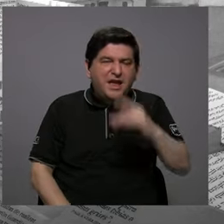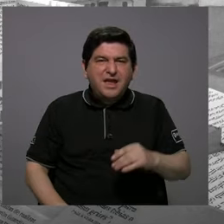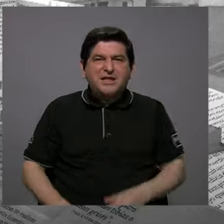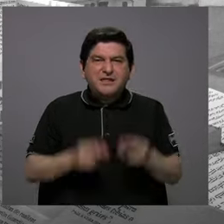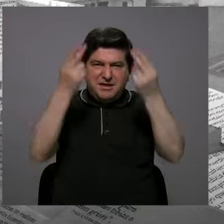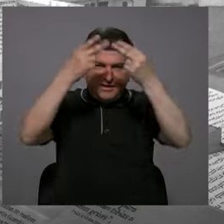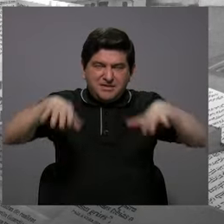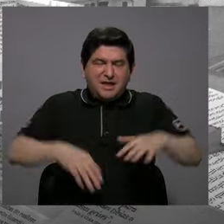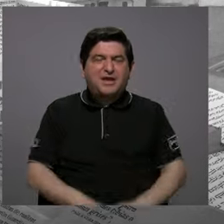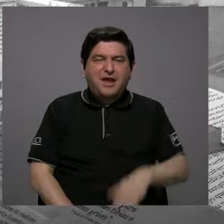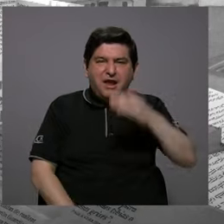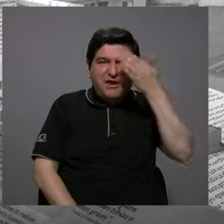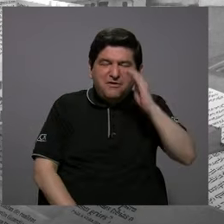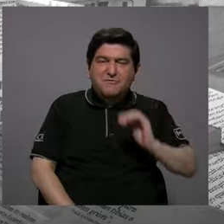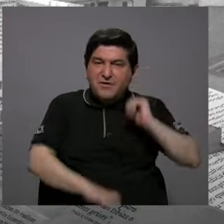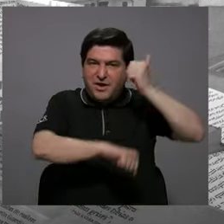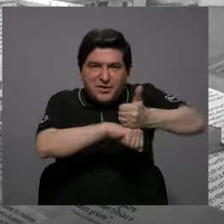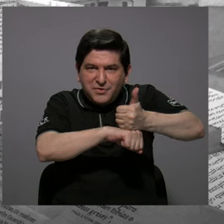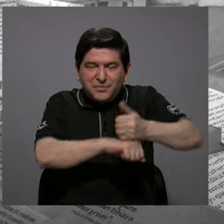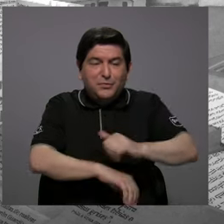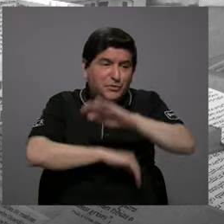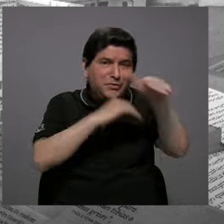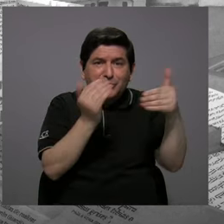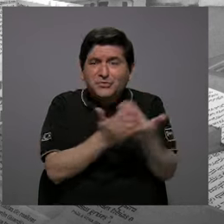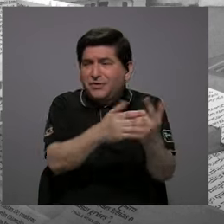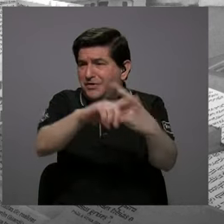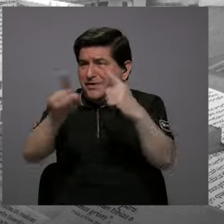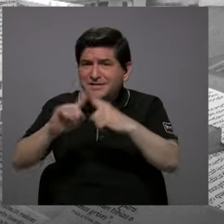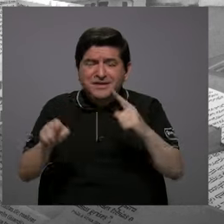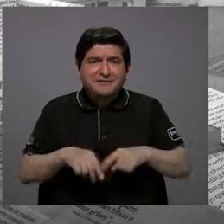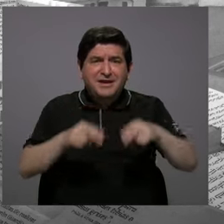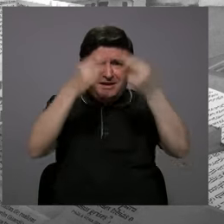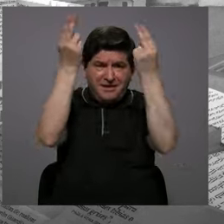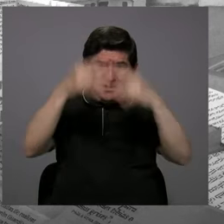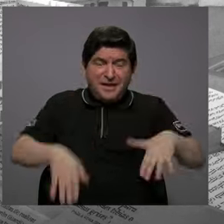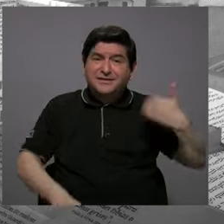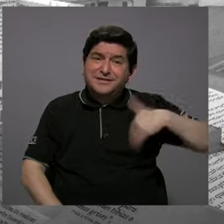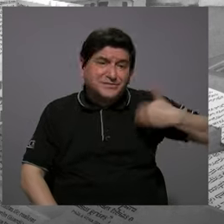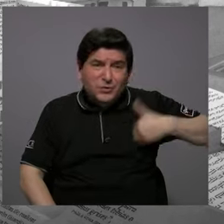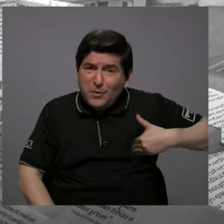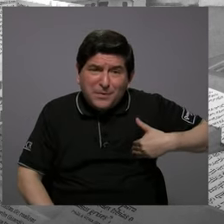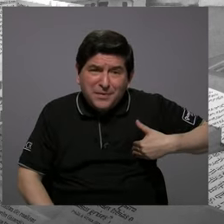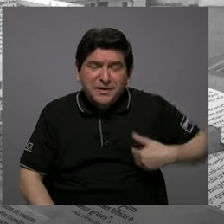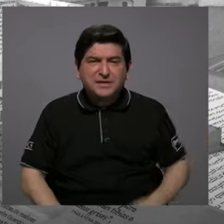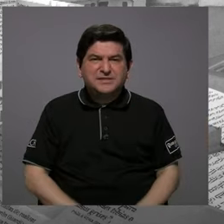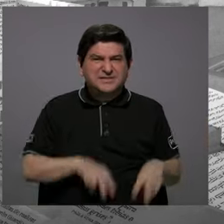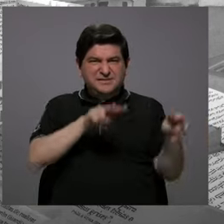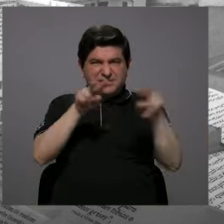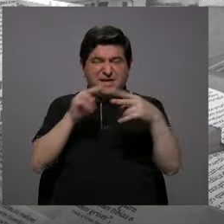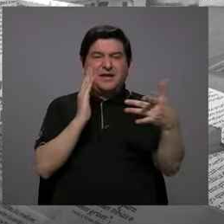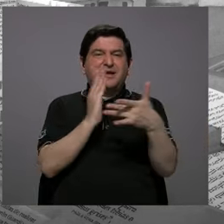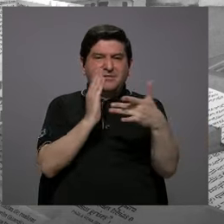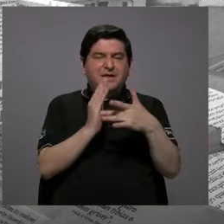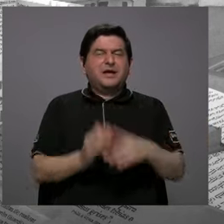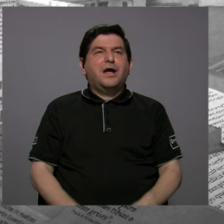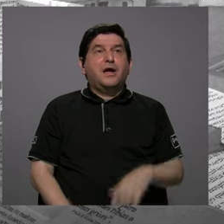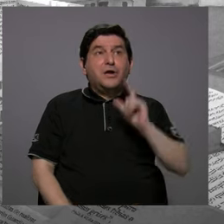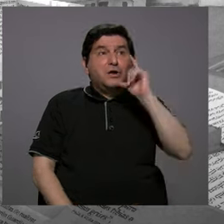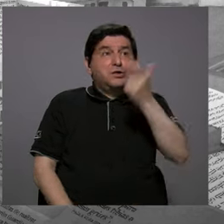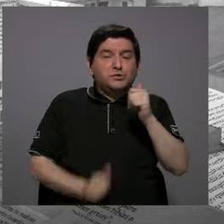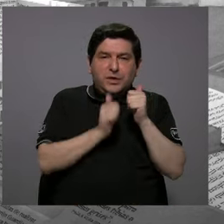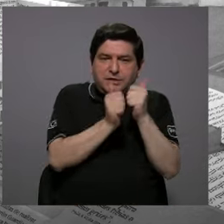los creadores del Facebook y tantas otras eh o internet son todos hombres en vigilancia ha tenido la suerte de de